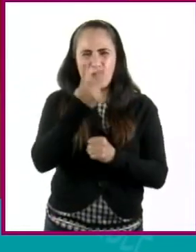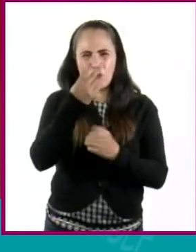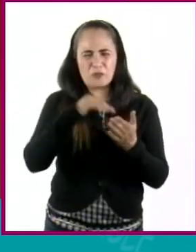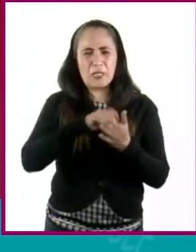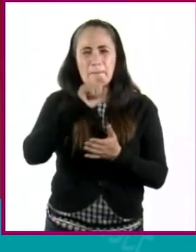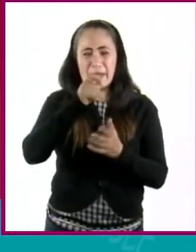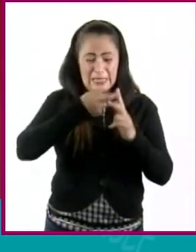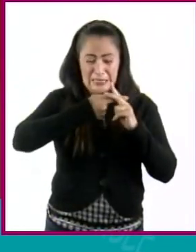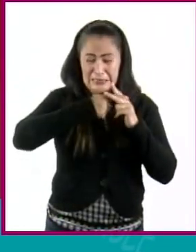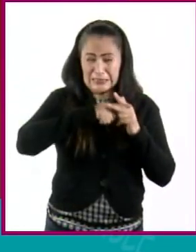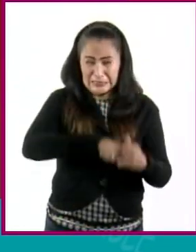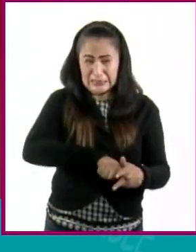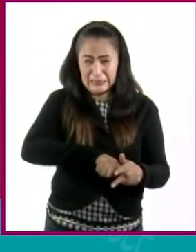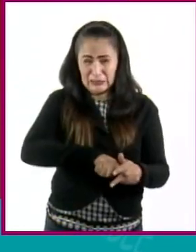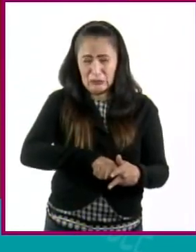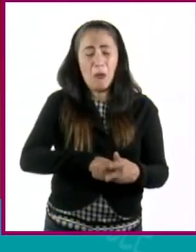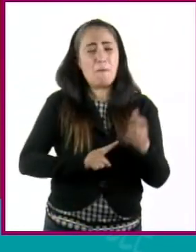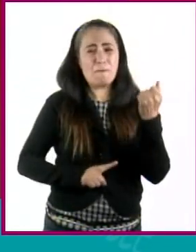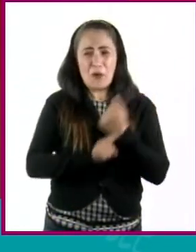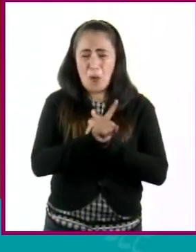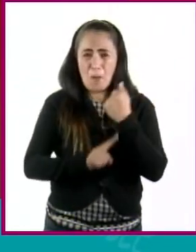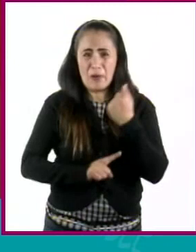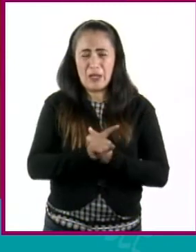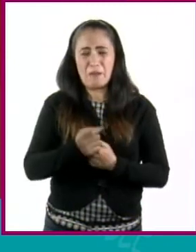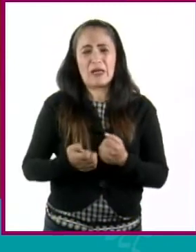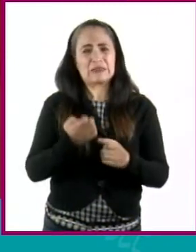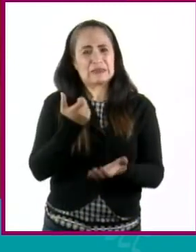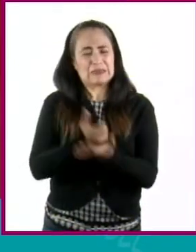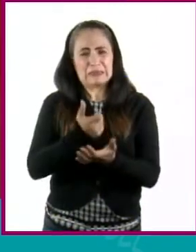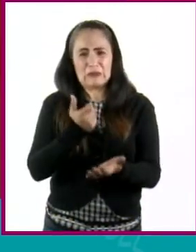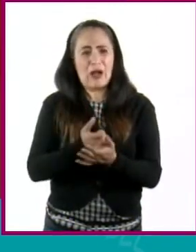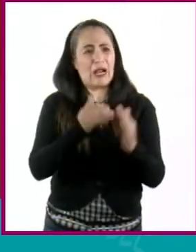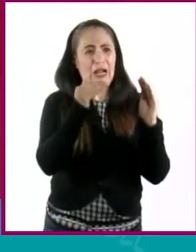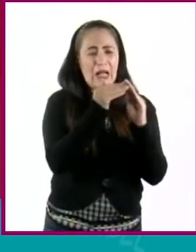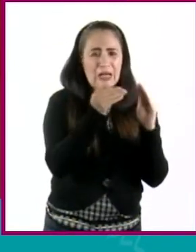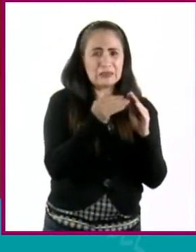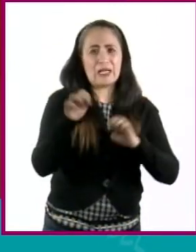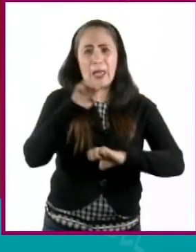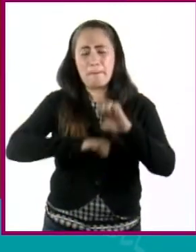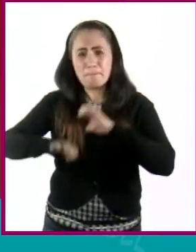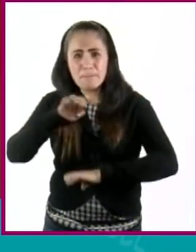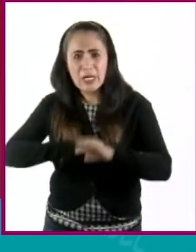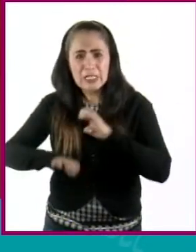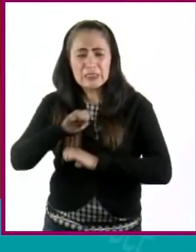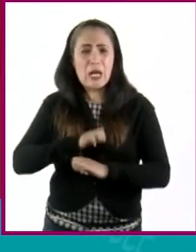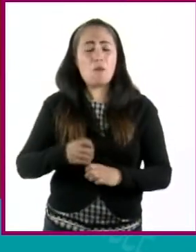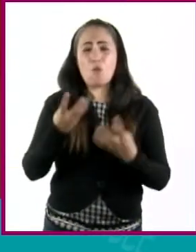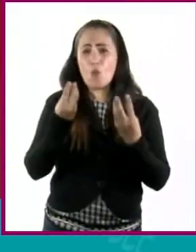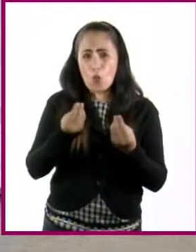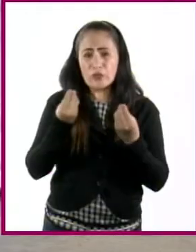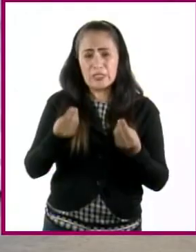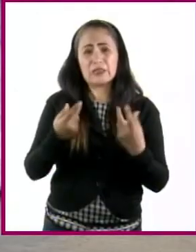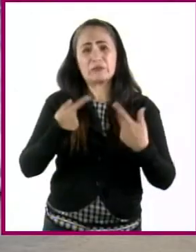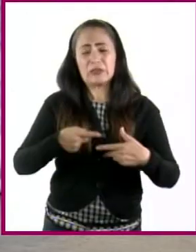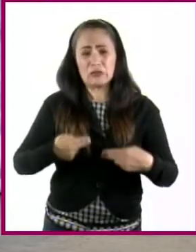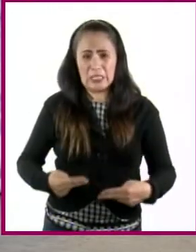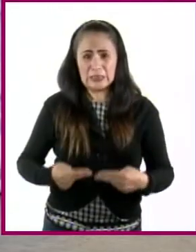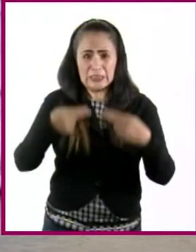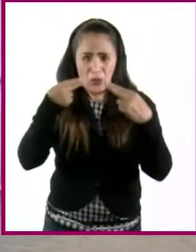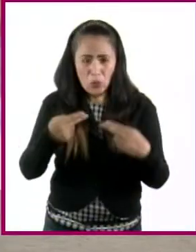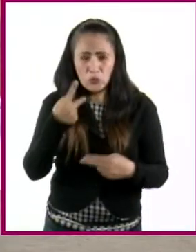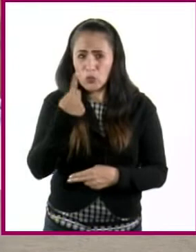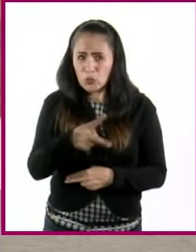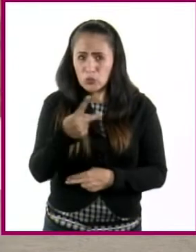que significó ciertos problemas económicos para muchos hogares, para muchas empresas, muchas personas que emprenden.